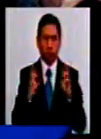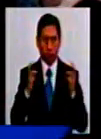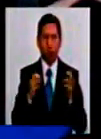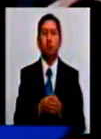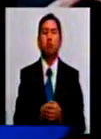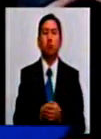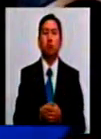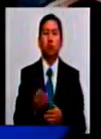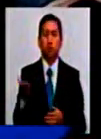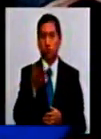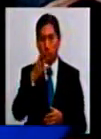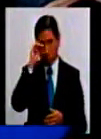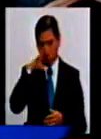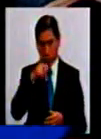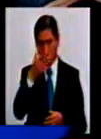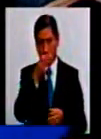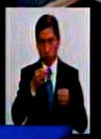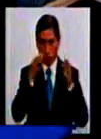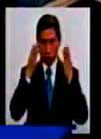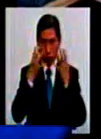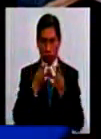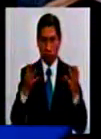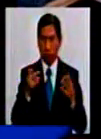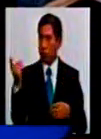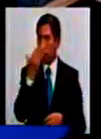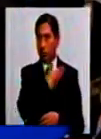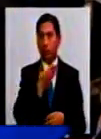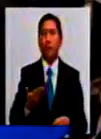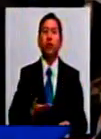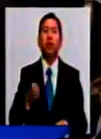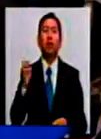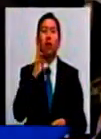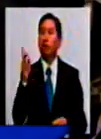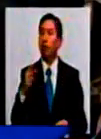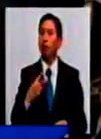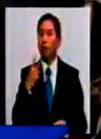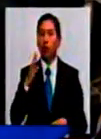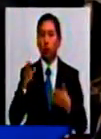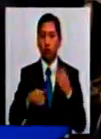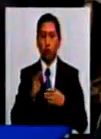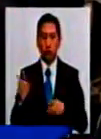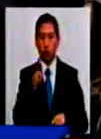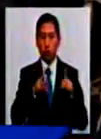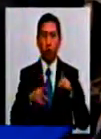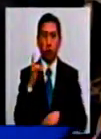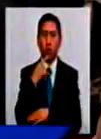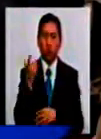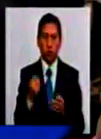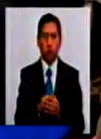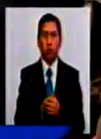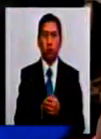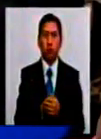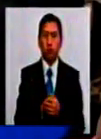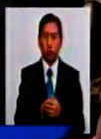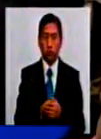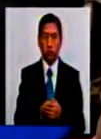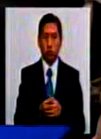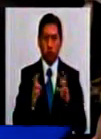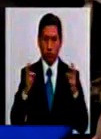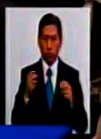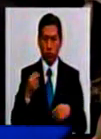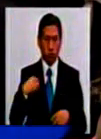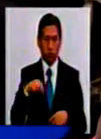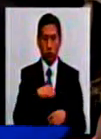jueces, el presidente Evo Morales representa la voz de los bolivianos cuando dice: para nosotros,